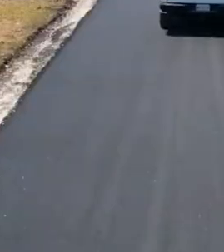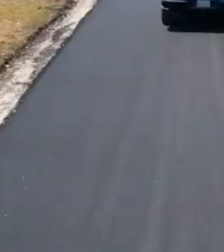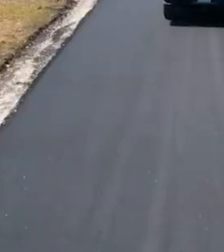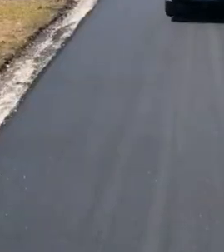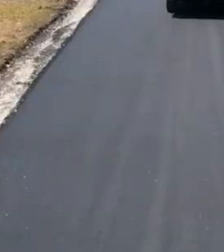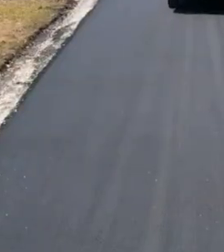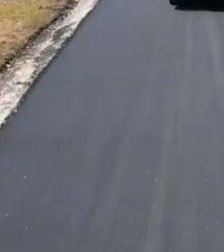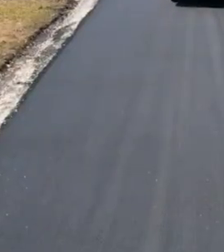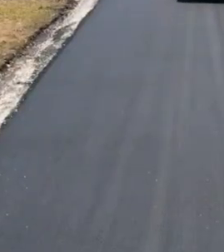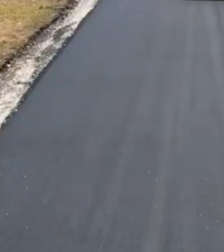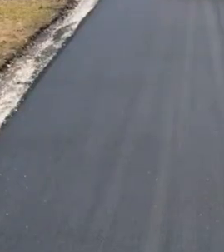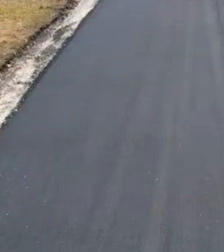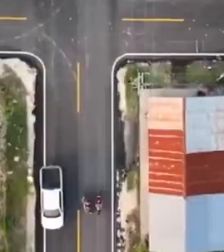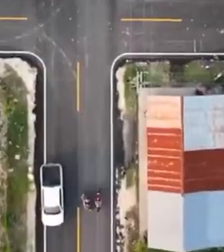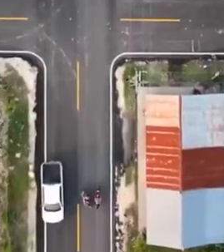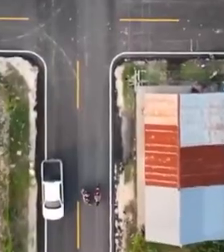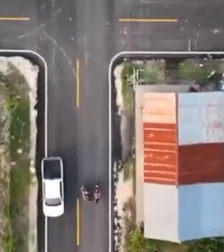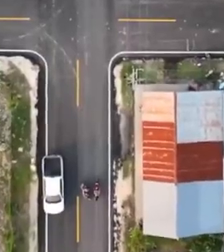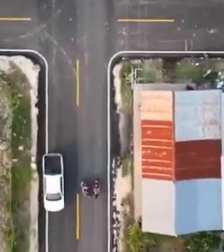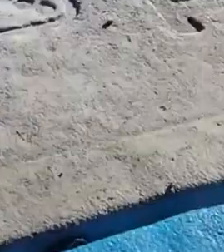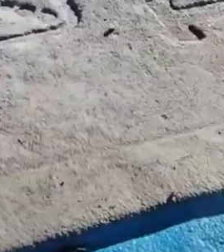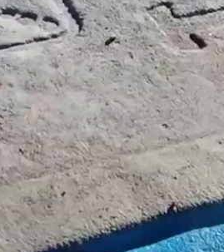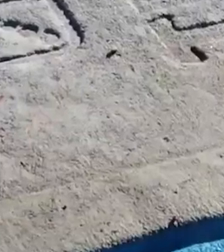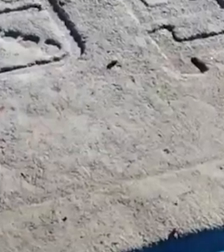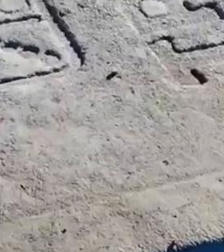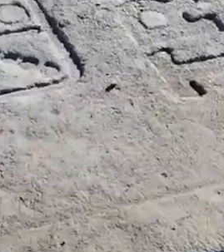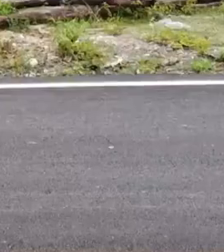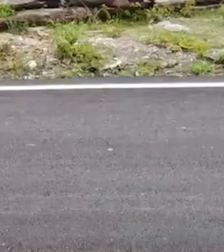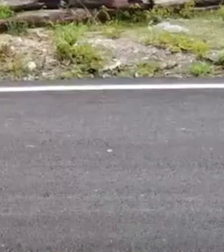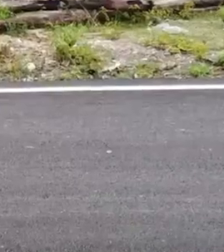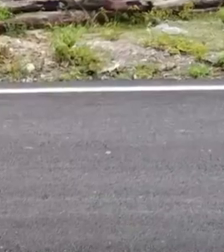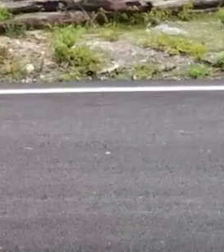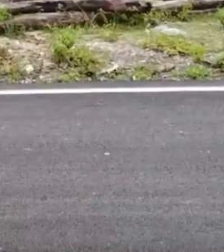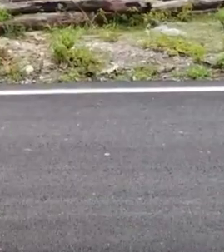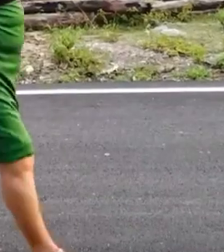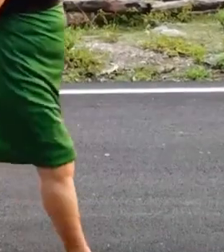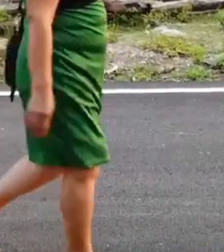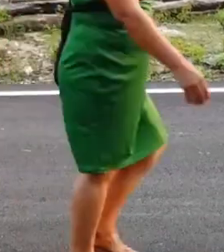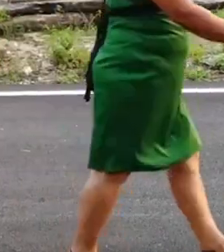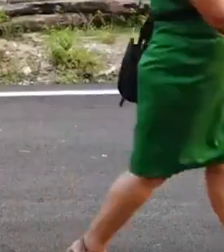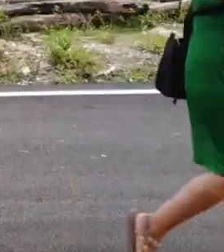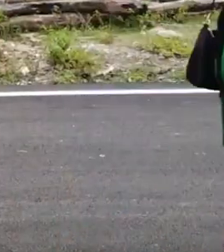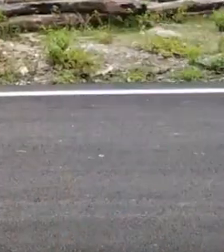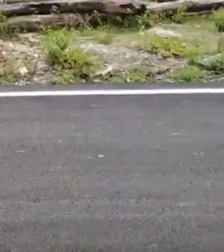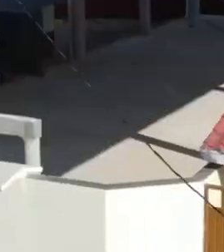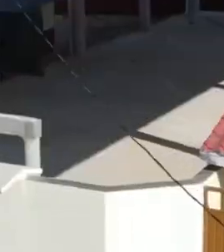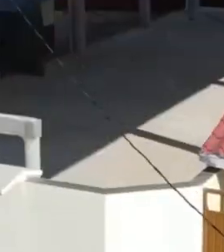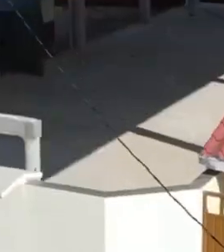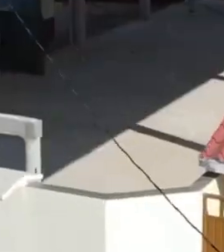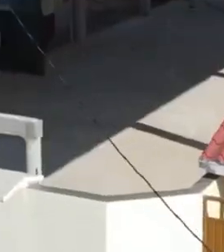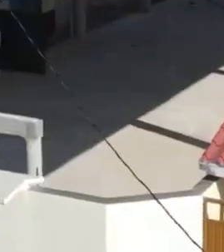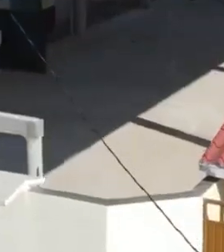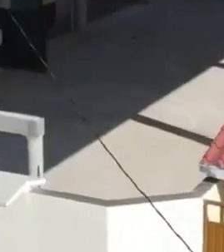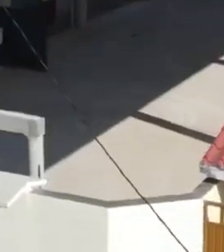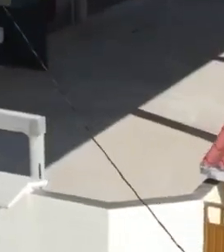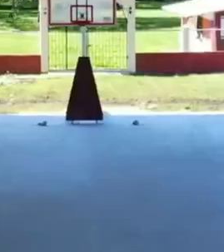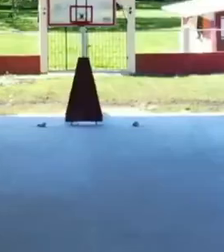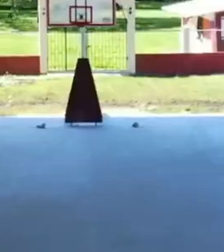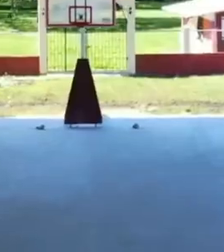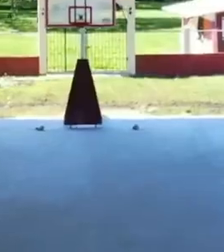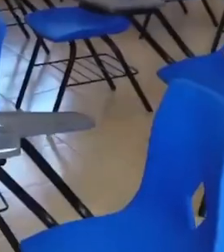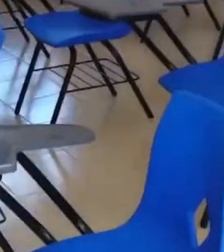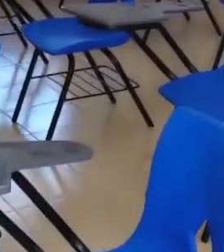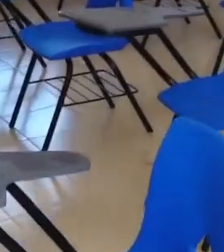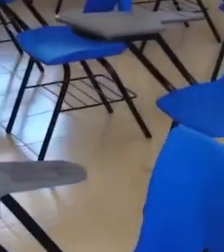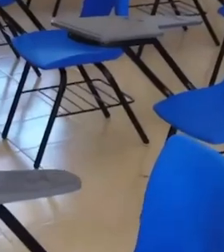1.460 millones de pesos, a donde tuvimos impactados más de 224 mil personas y más de 39